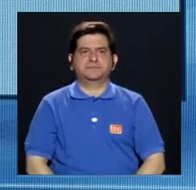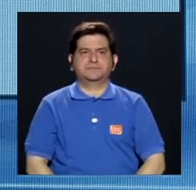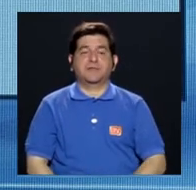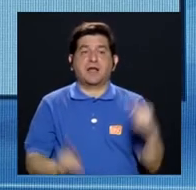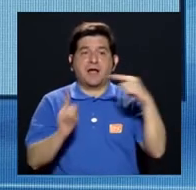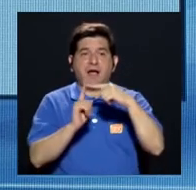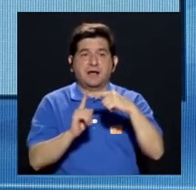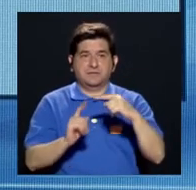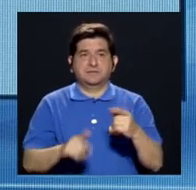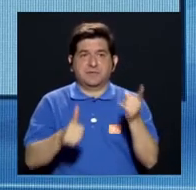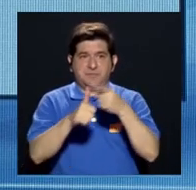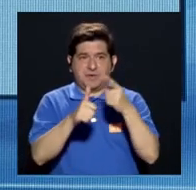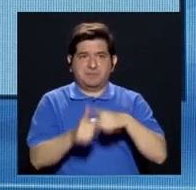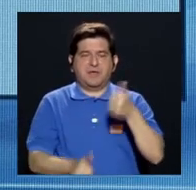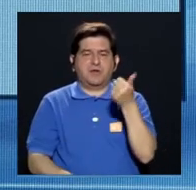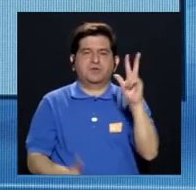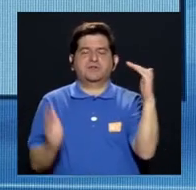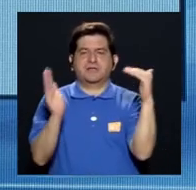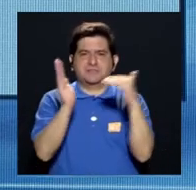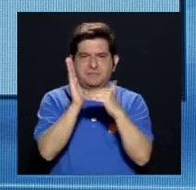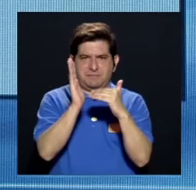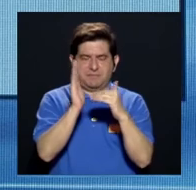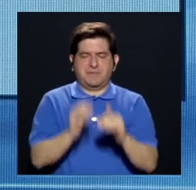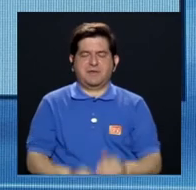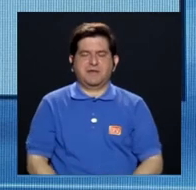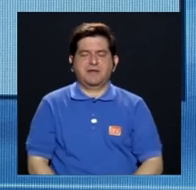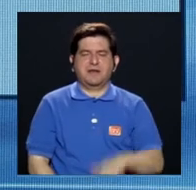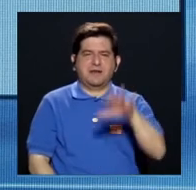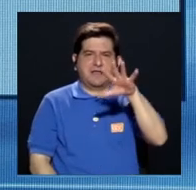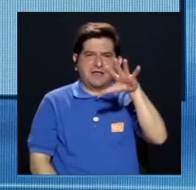a primero 13.563